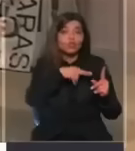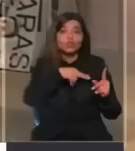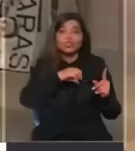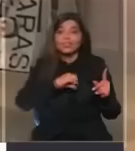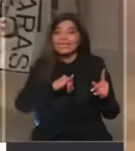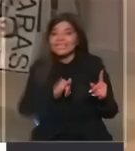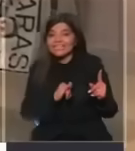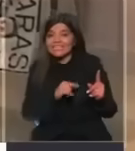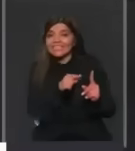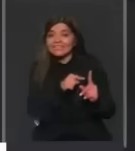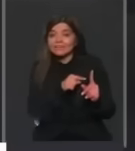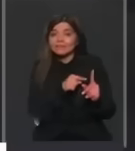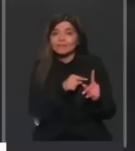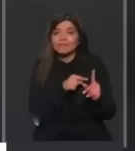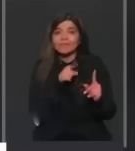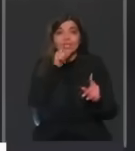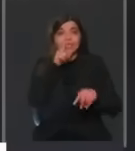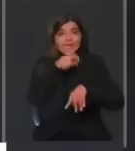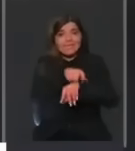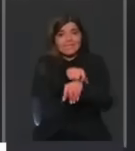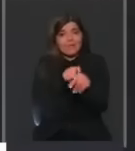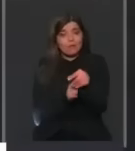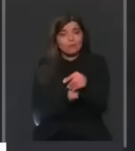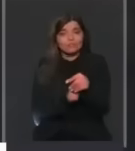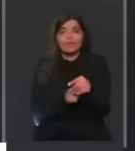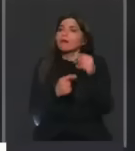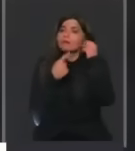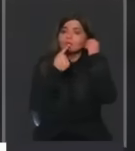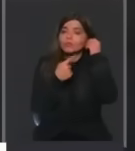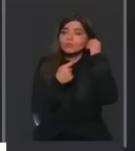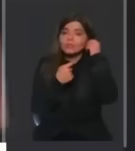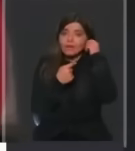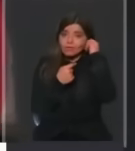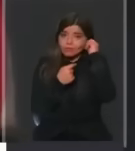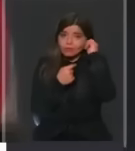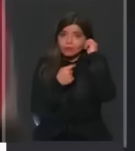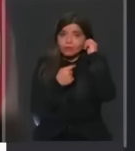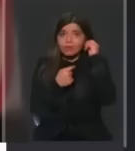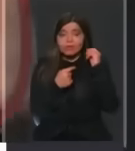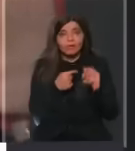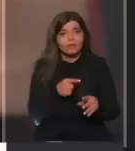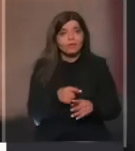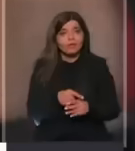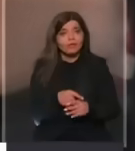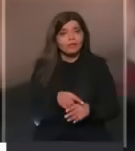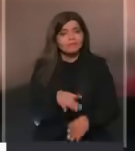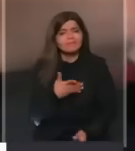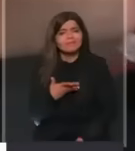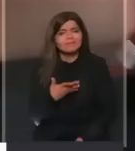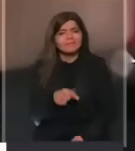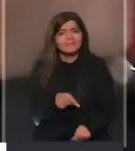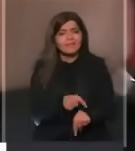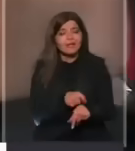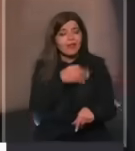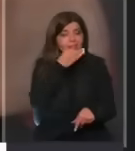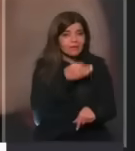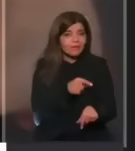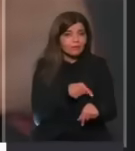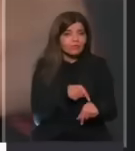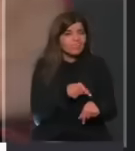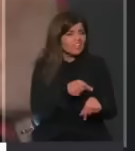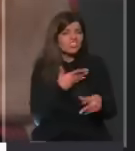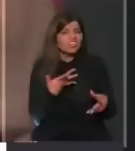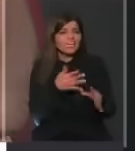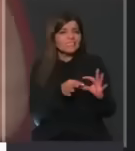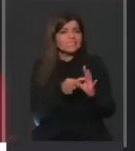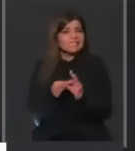Tony tenía estas pulseras puestas y le preguntamos por esto. Sí, yo tengo la misma. Sí, le dijimos, Tony, ¿y estas